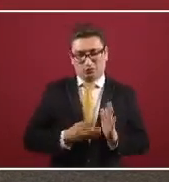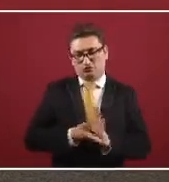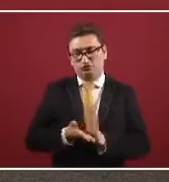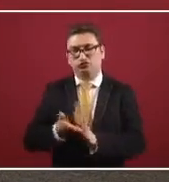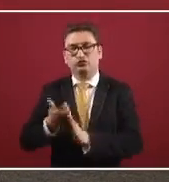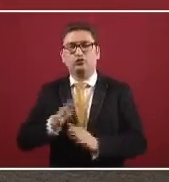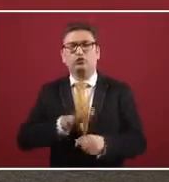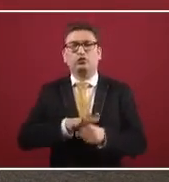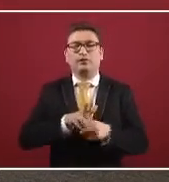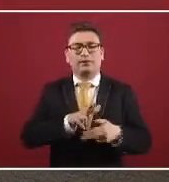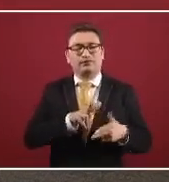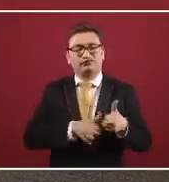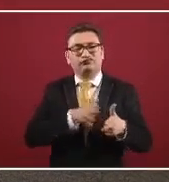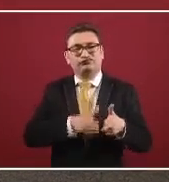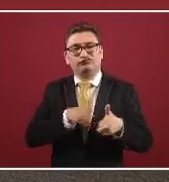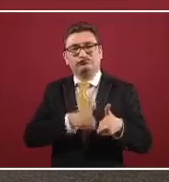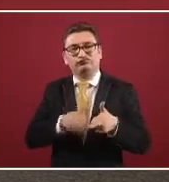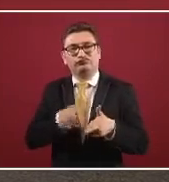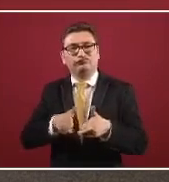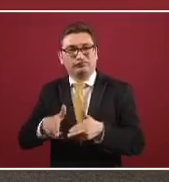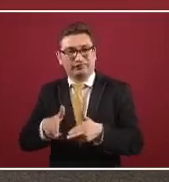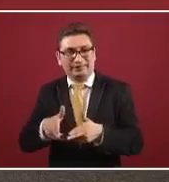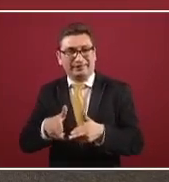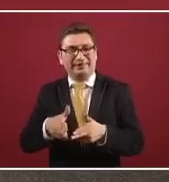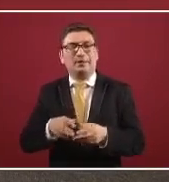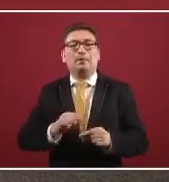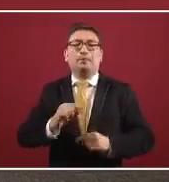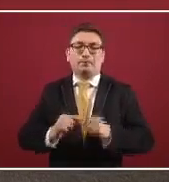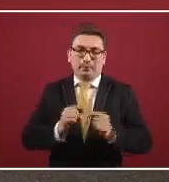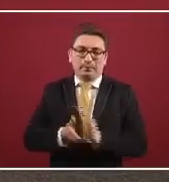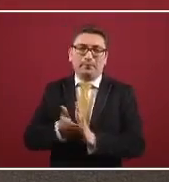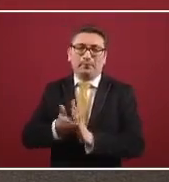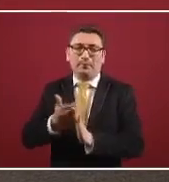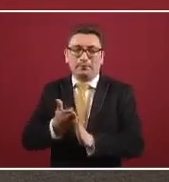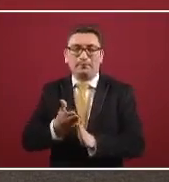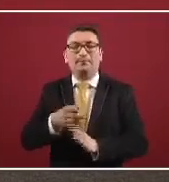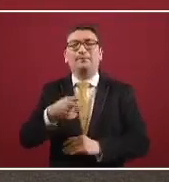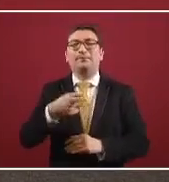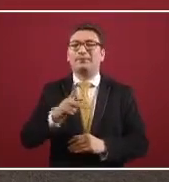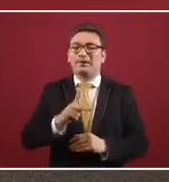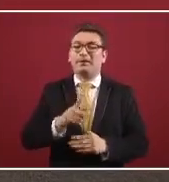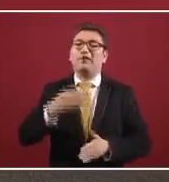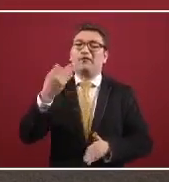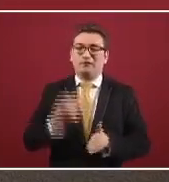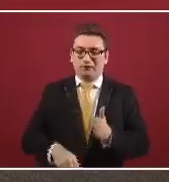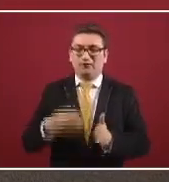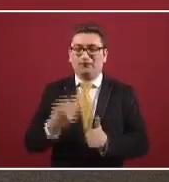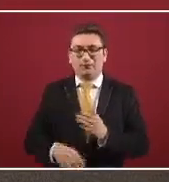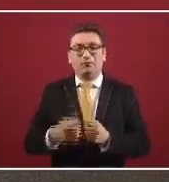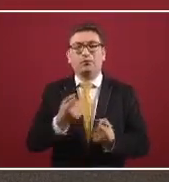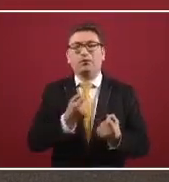porque se hicieron pagos, pero de todas maneras quedó inconformidad